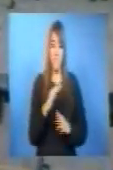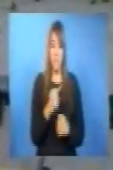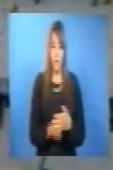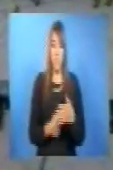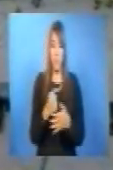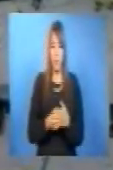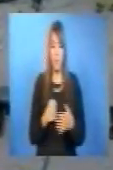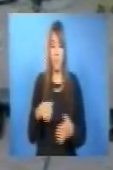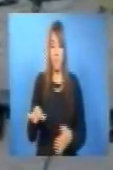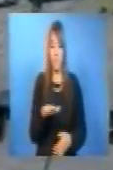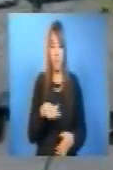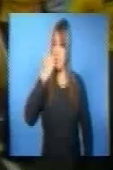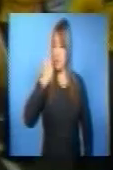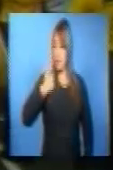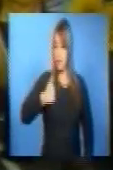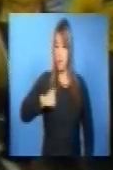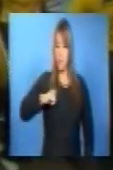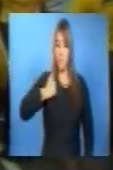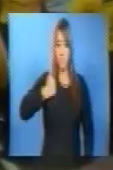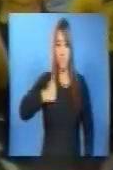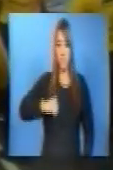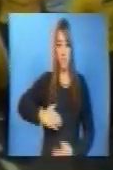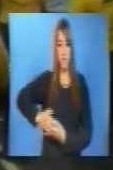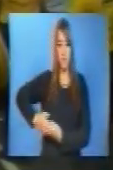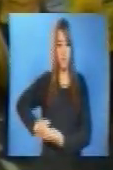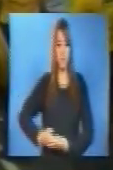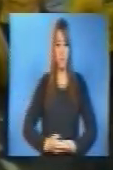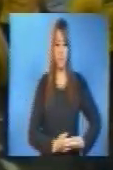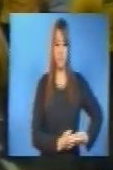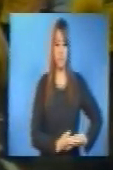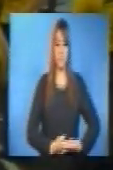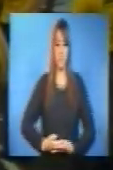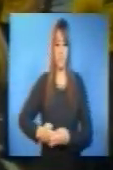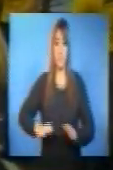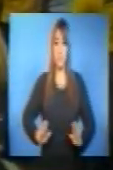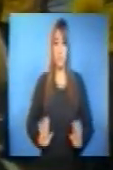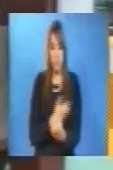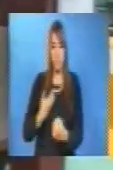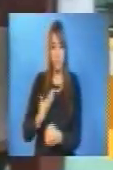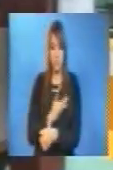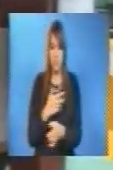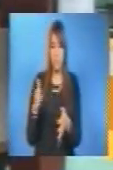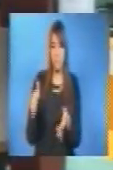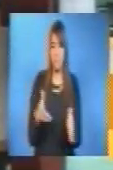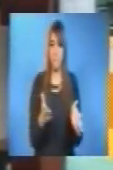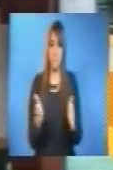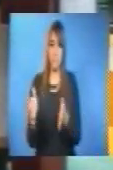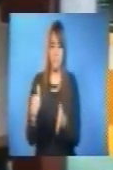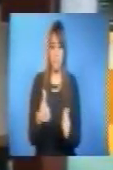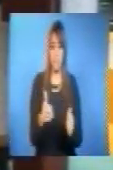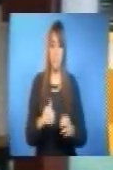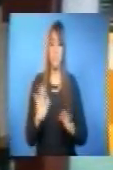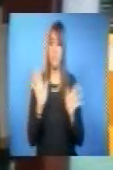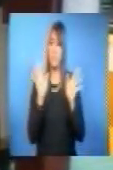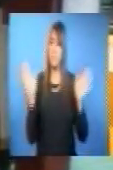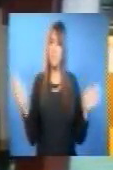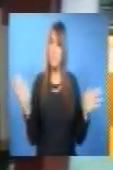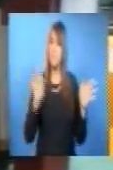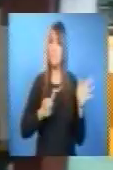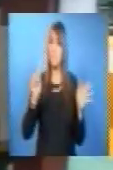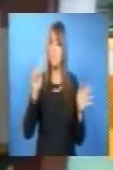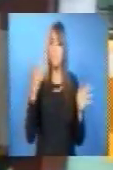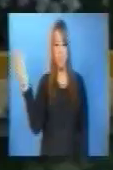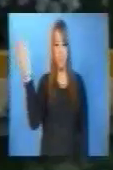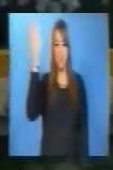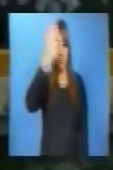la eficiencia en la movilidad de personas y de carga a fin de dinamizar la economía, la generación de empleos y la inversión. El puente